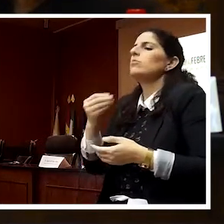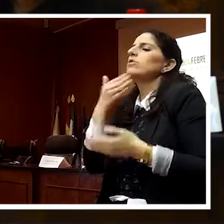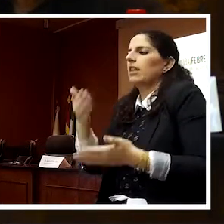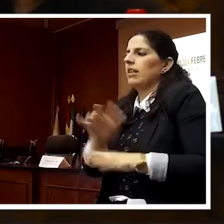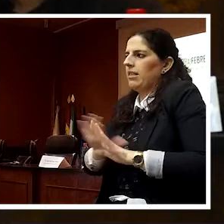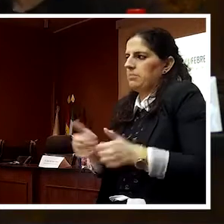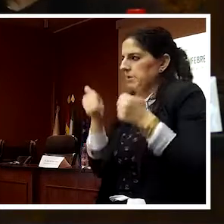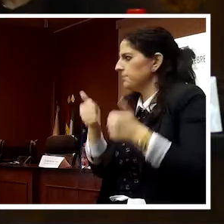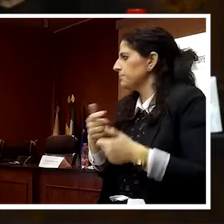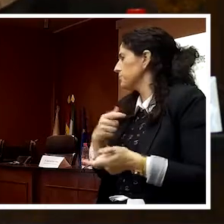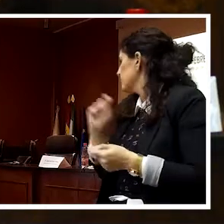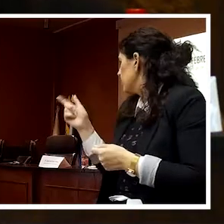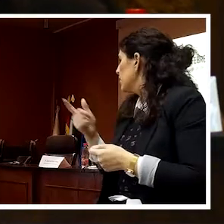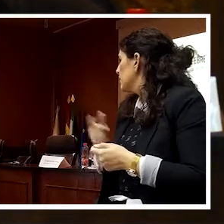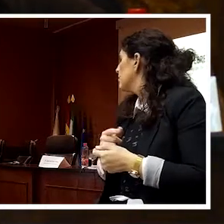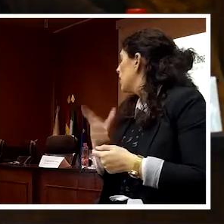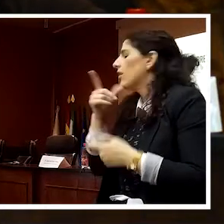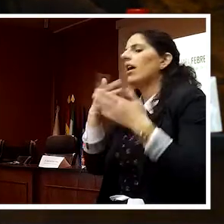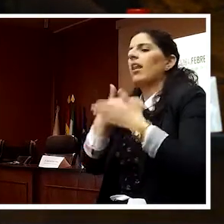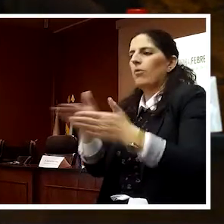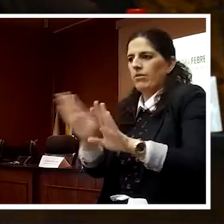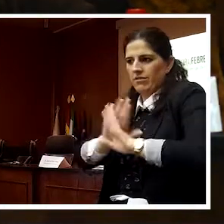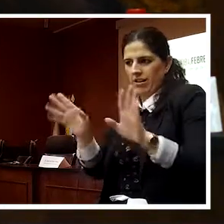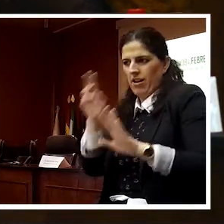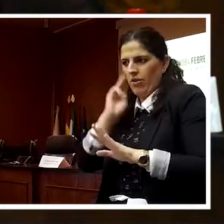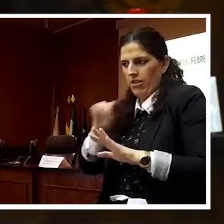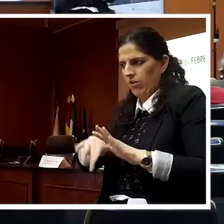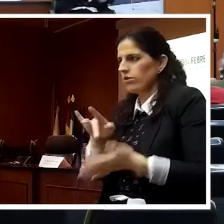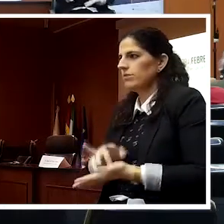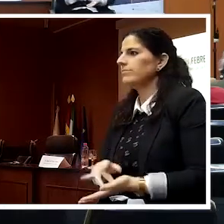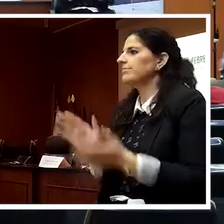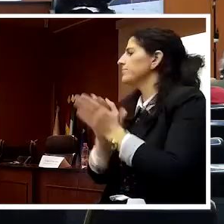devuelvo a dar la palabra a la doctora. Queda inaugurada las jornadas.